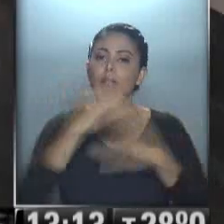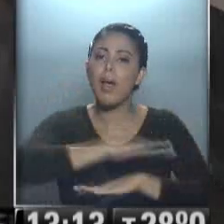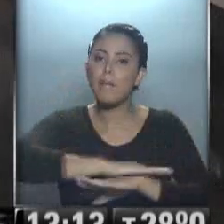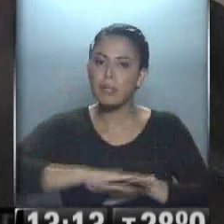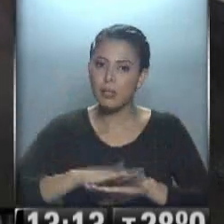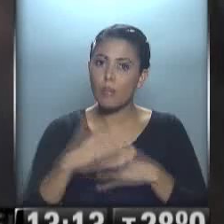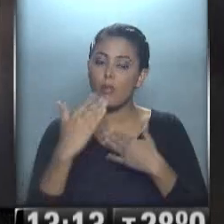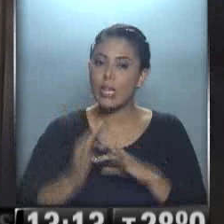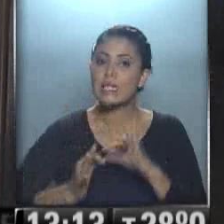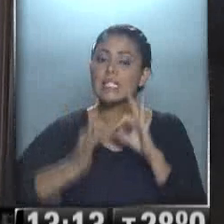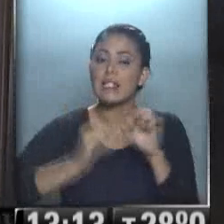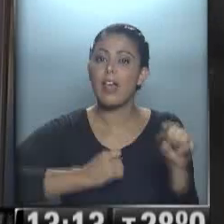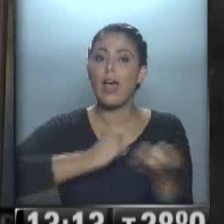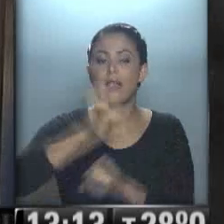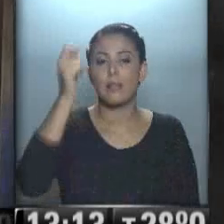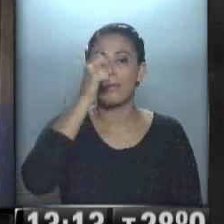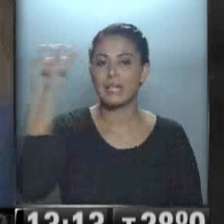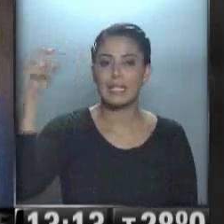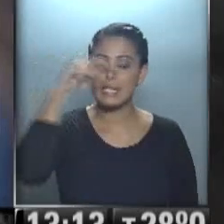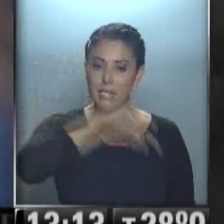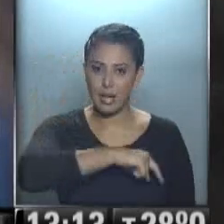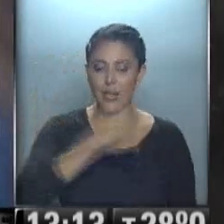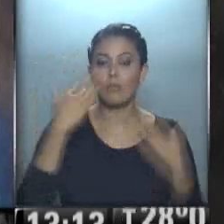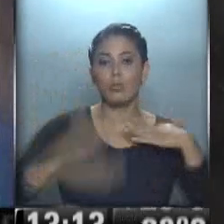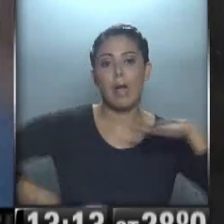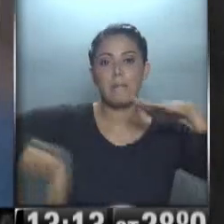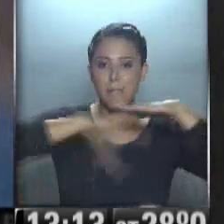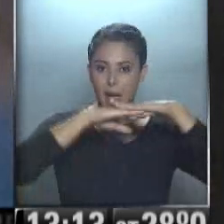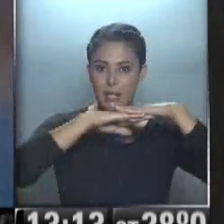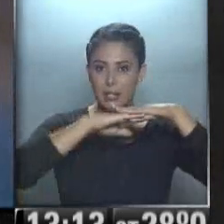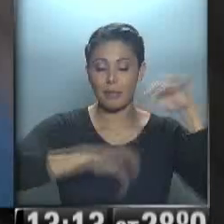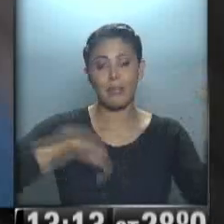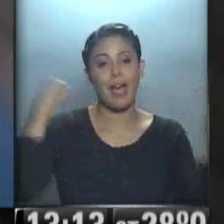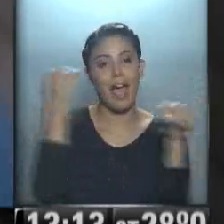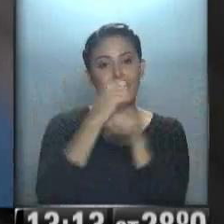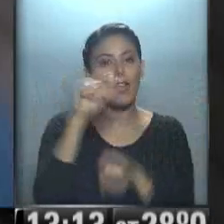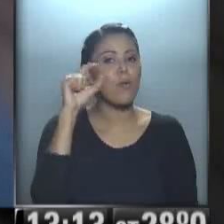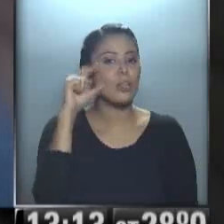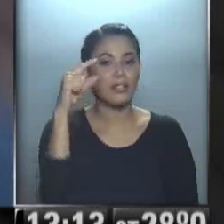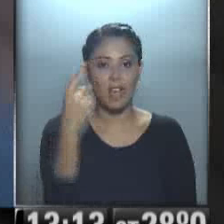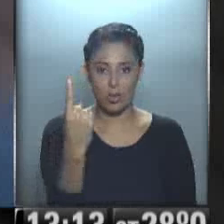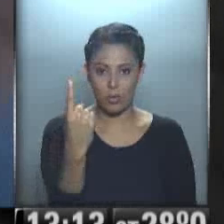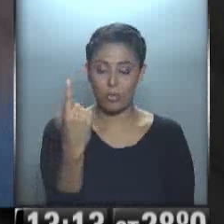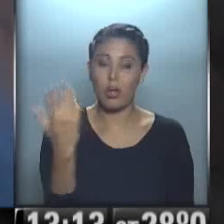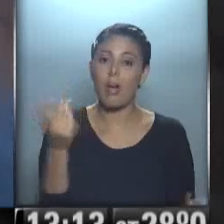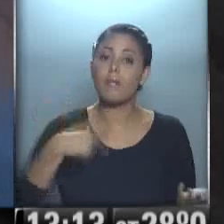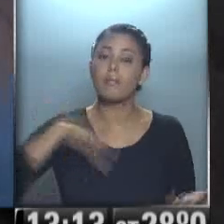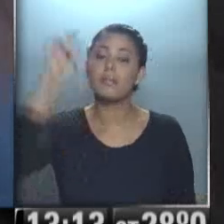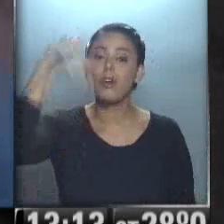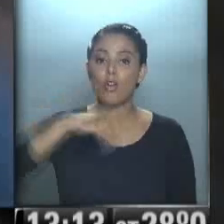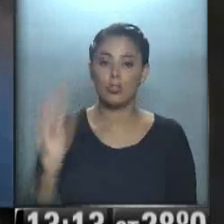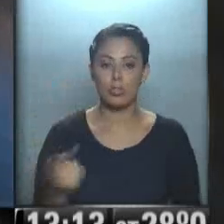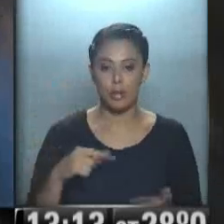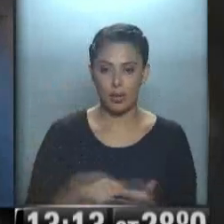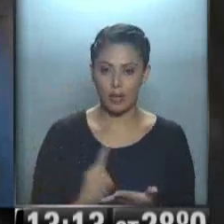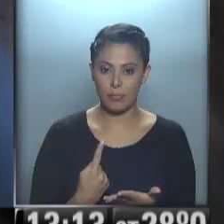podrán alcanzar hasta los 27 y las máximas hasta los 41. En particular hoy para la ciudad